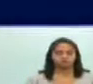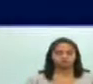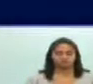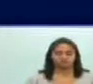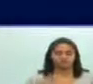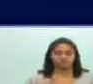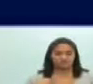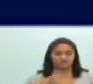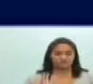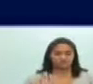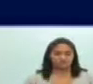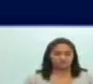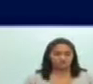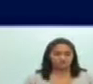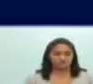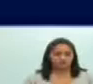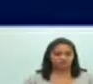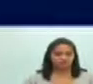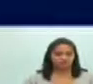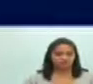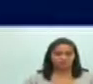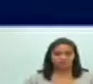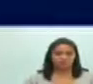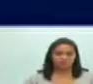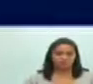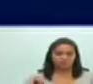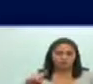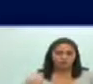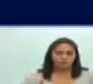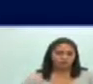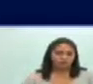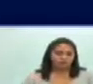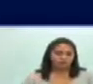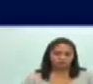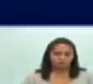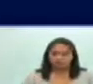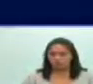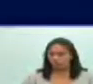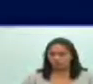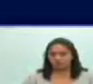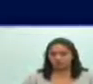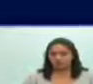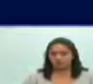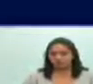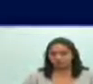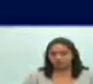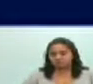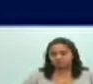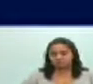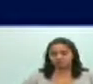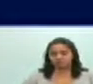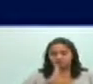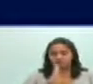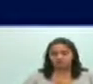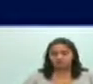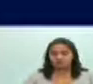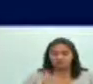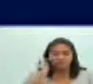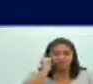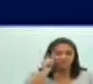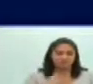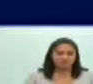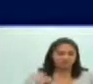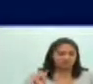objeto poseído. Por ejemplo, y están muy relacionados también con la idea de la persona, están